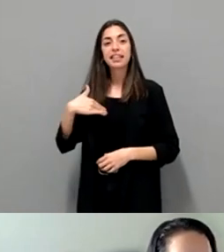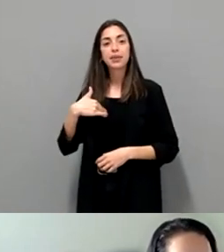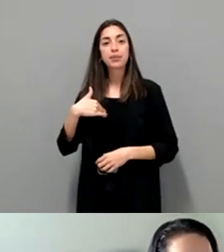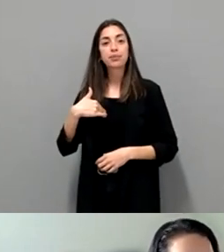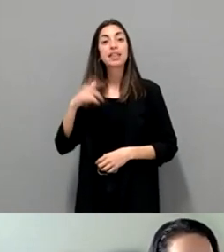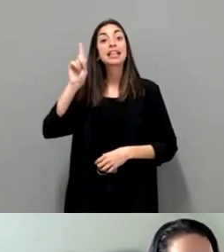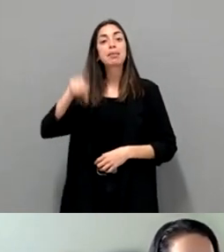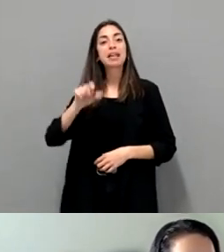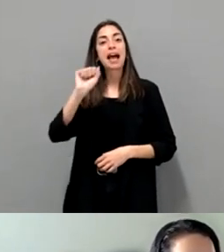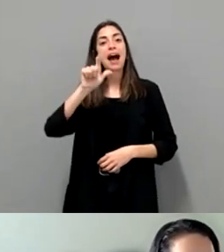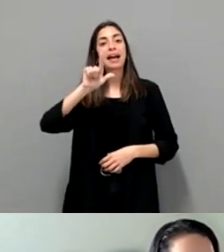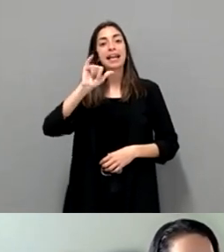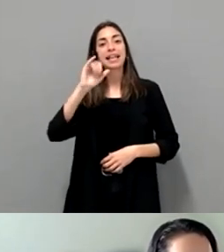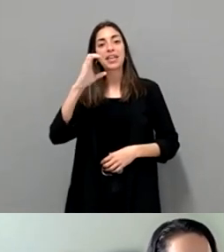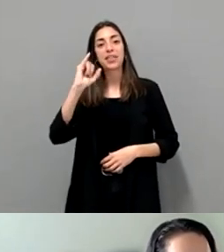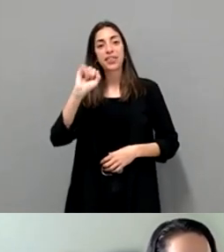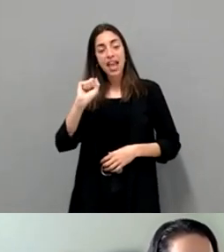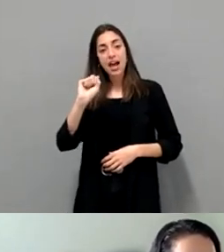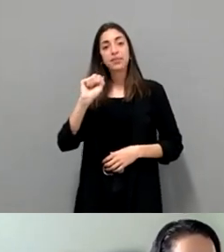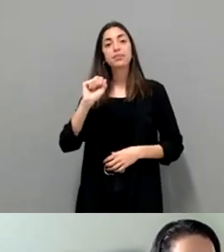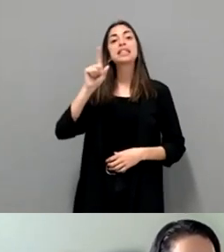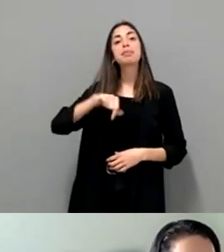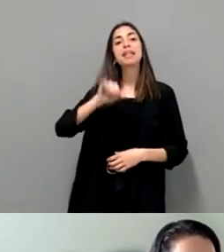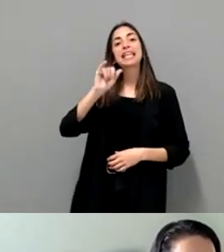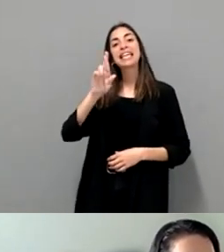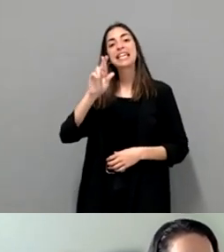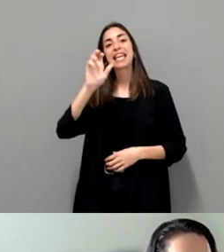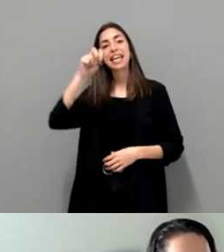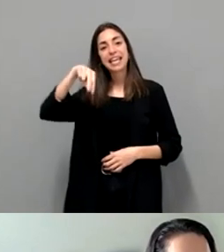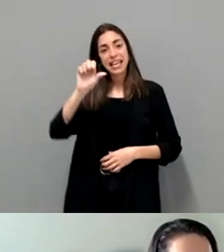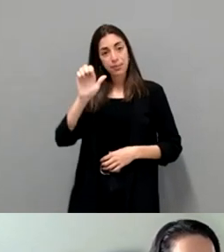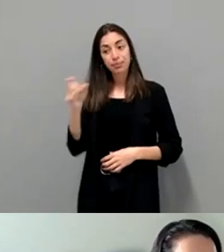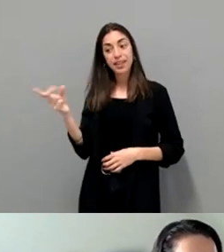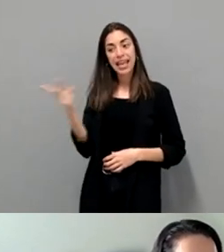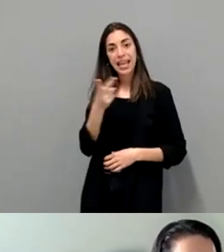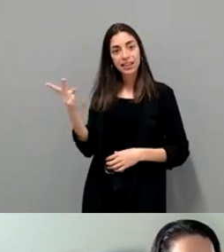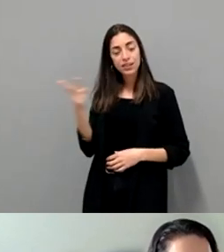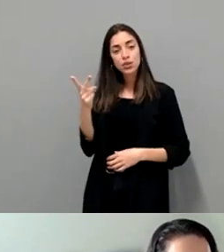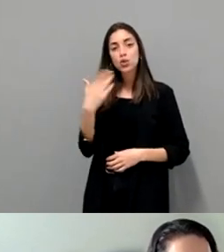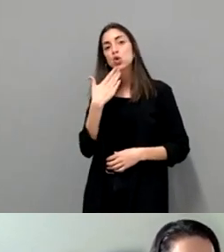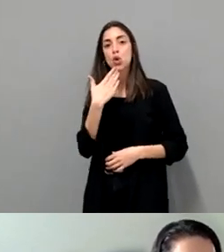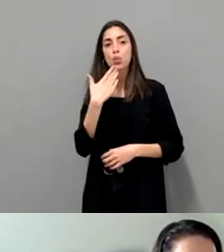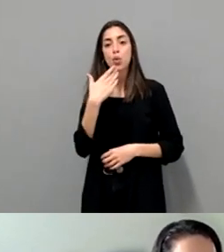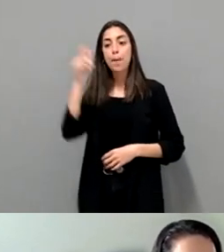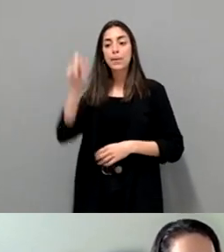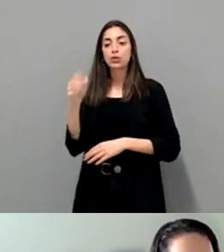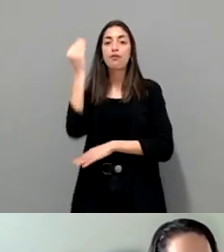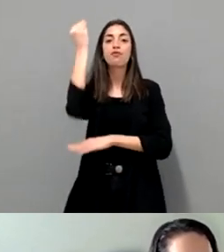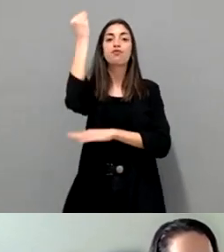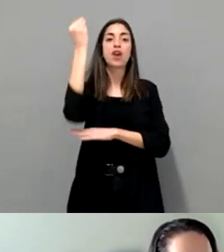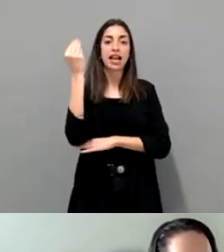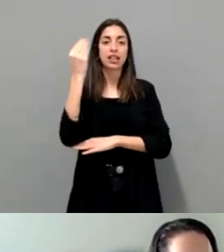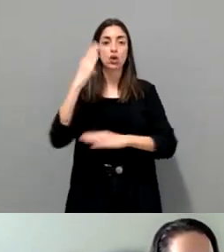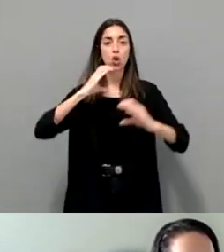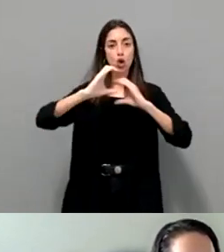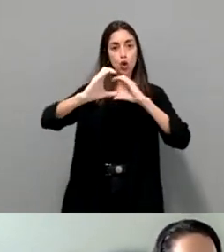Alicia Ferrero e Irene Rodrigo como personas facilitadoras de la comunicación